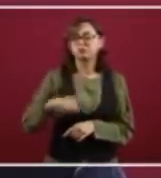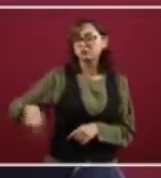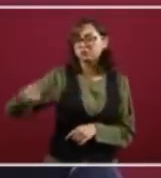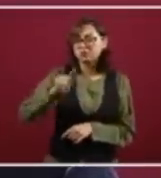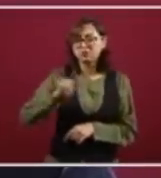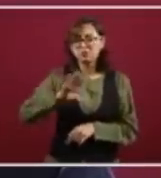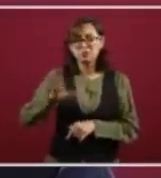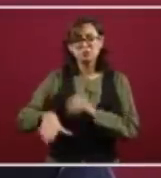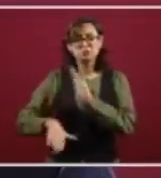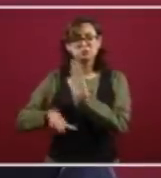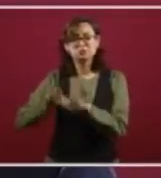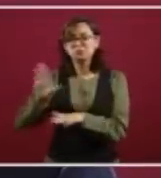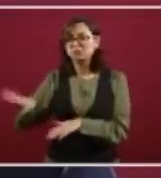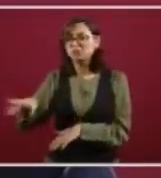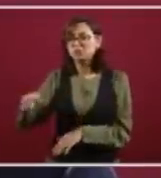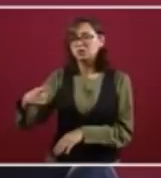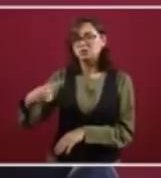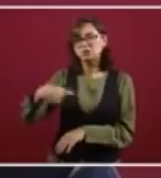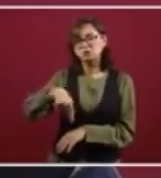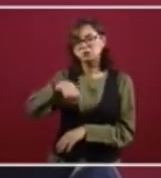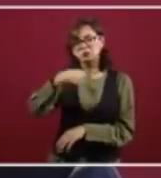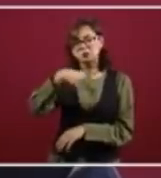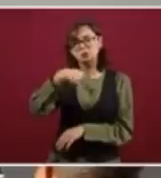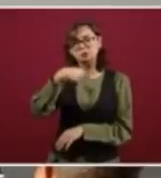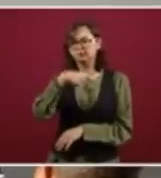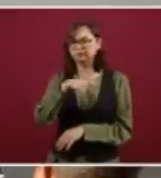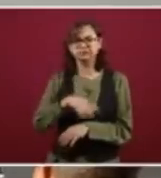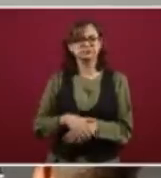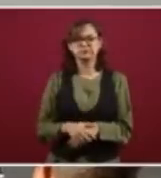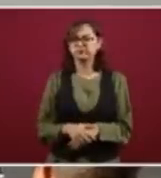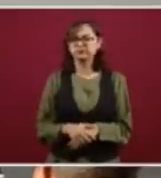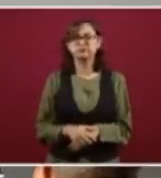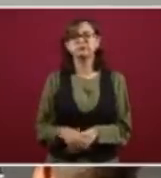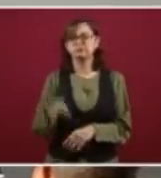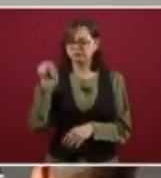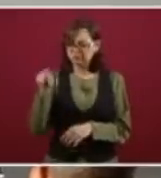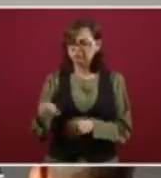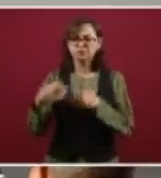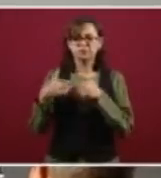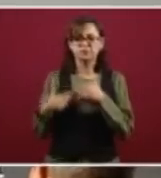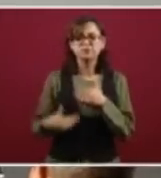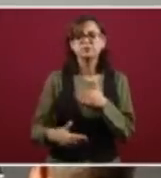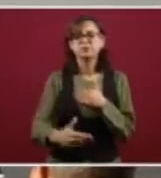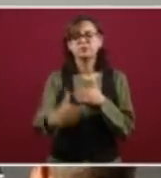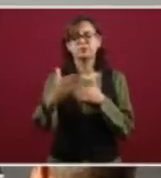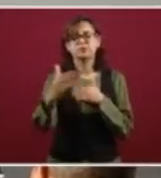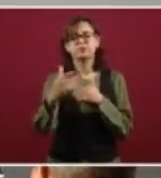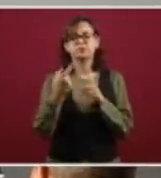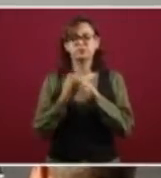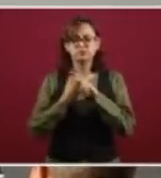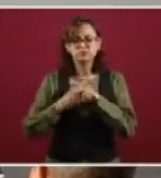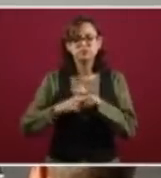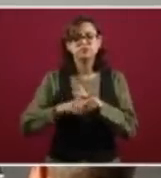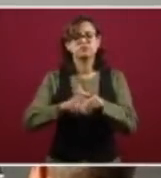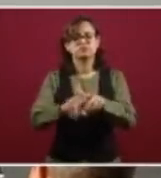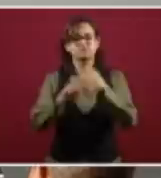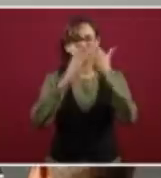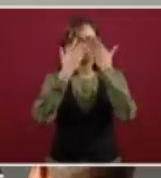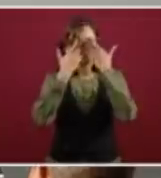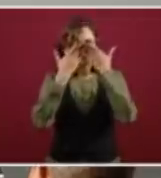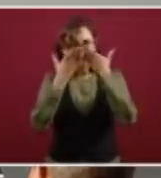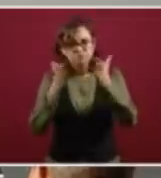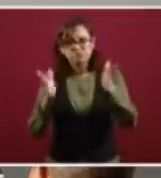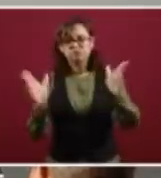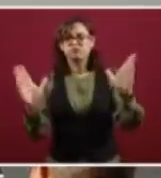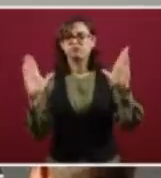sacrificio, esa lucha. A partir de ahí empieza a haber una apertura